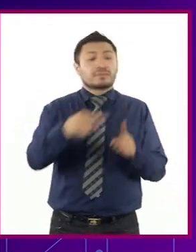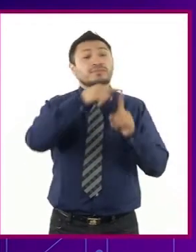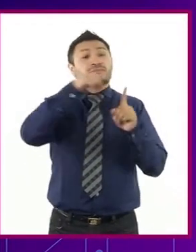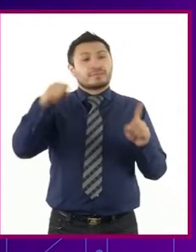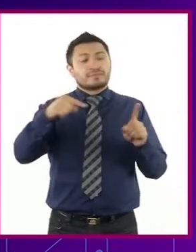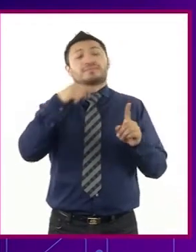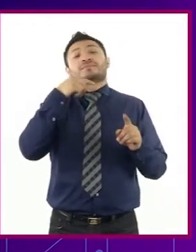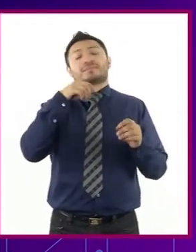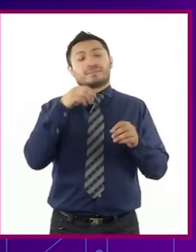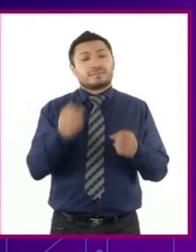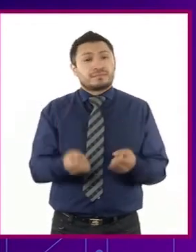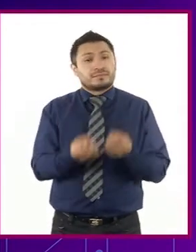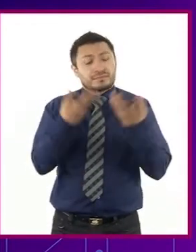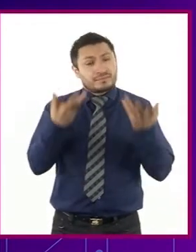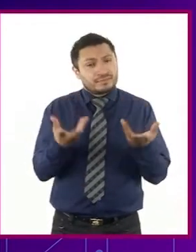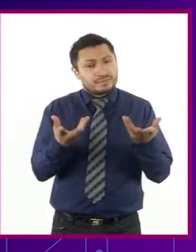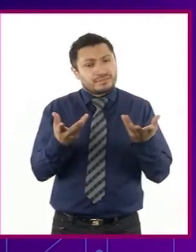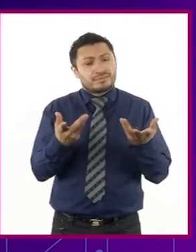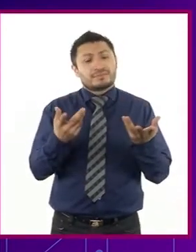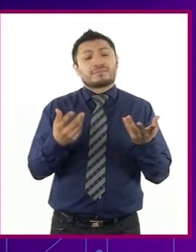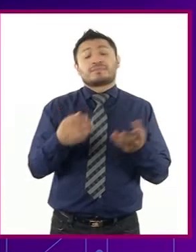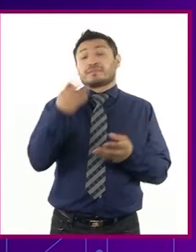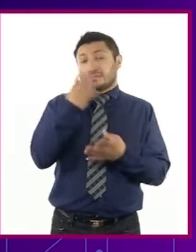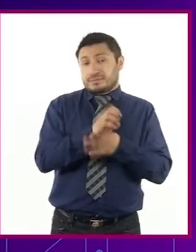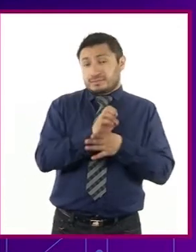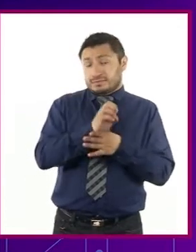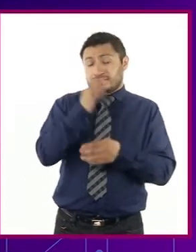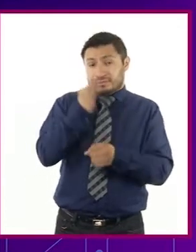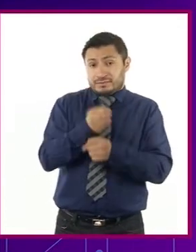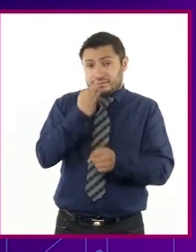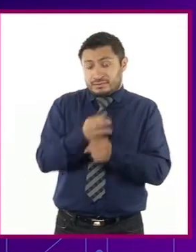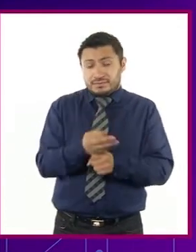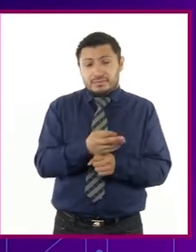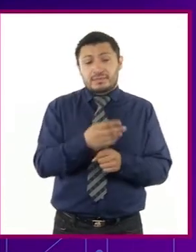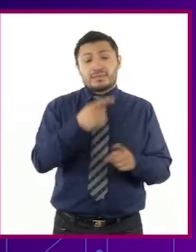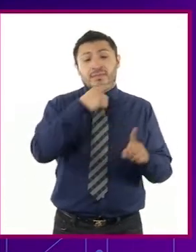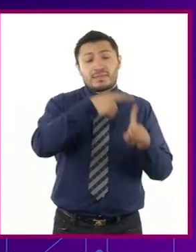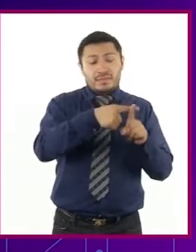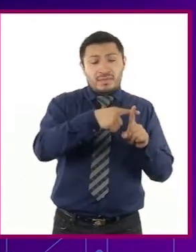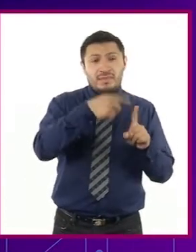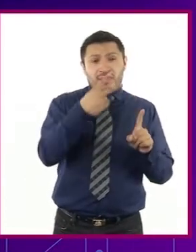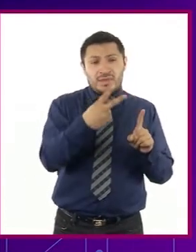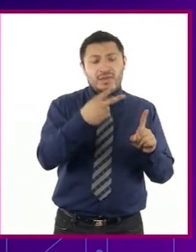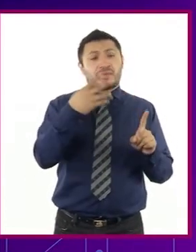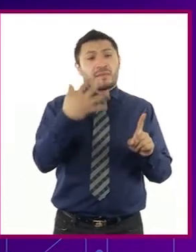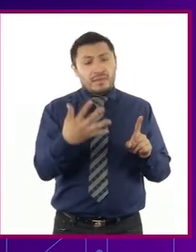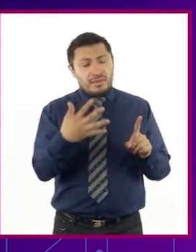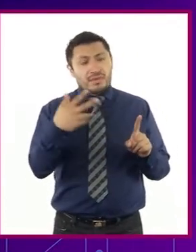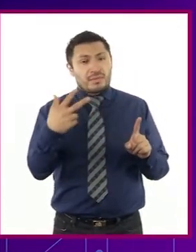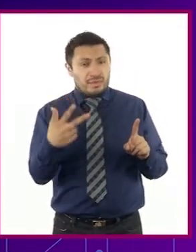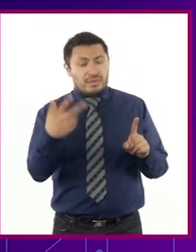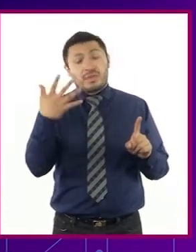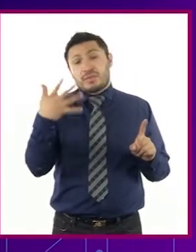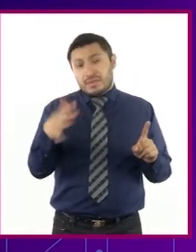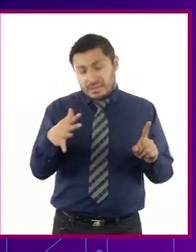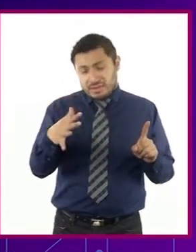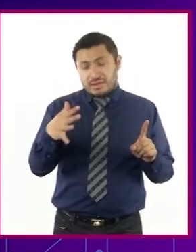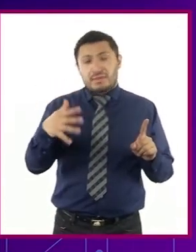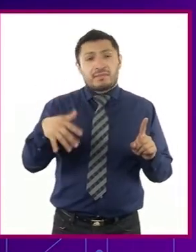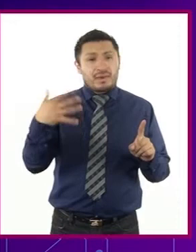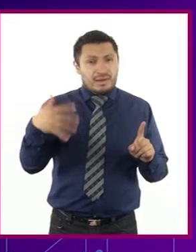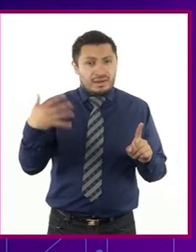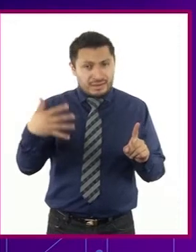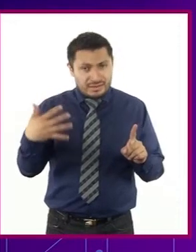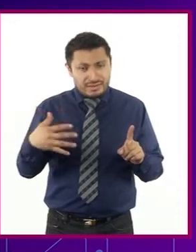resultado entre la cantidad de los datos. En este caso, la suma de 2 más 5 más 8 más 10 más